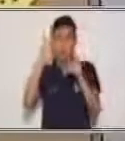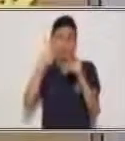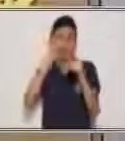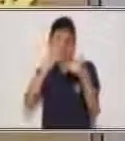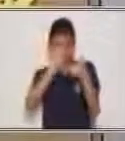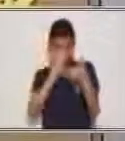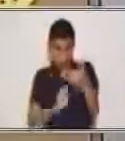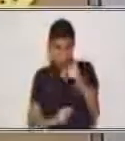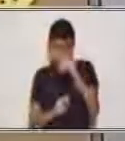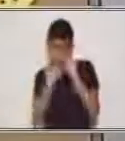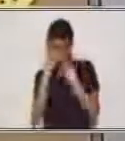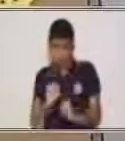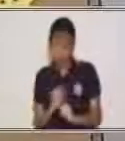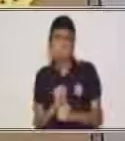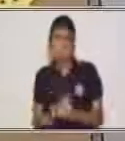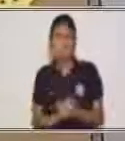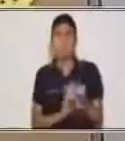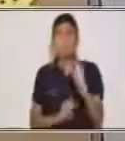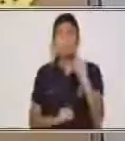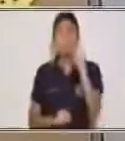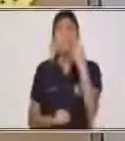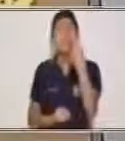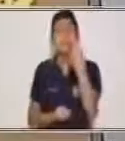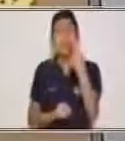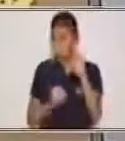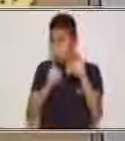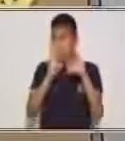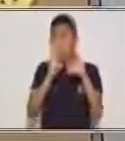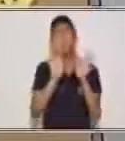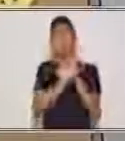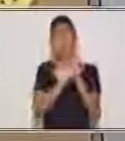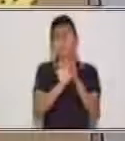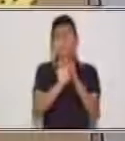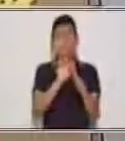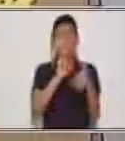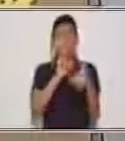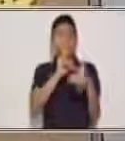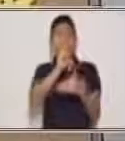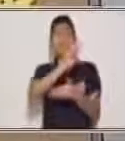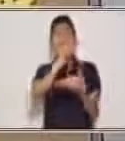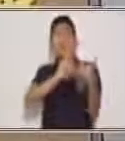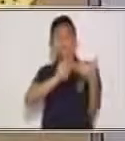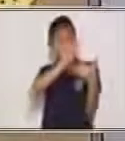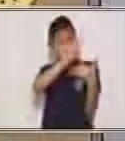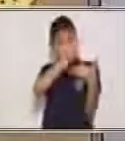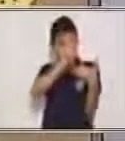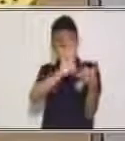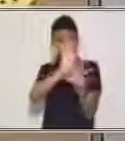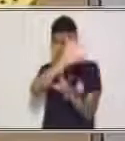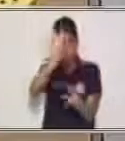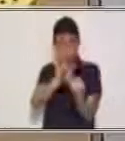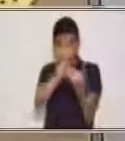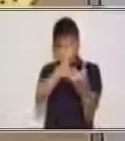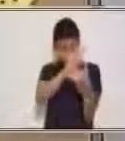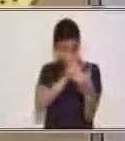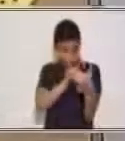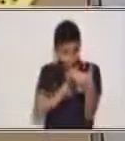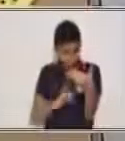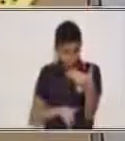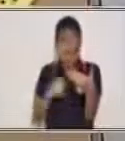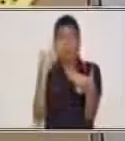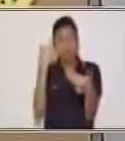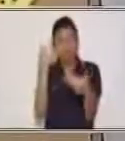Antes de leer, paso 1, leí el título, Diversidad Cultural. Número 2, escribo qué creo que trata el